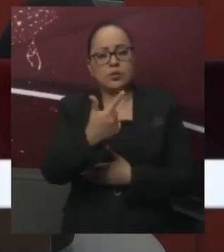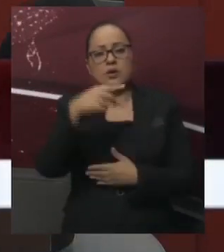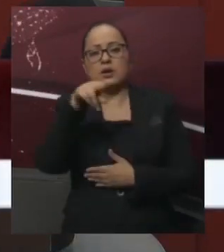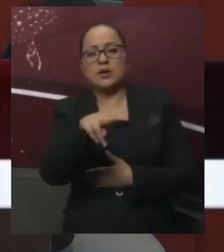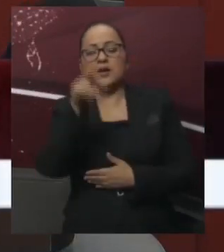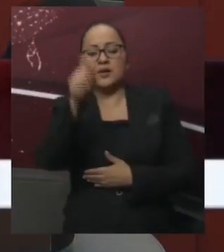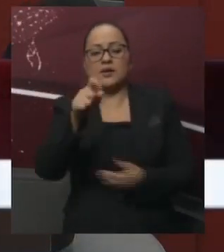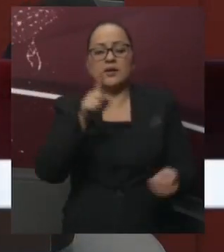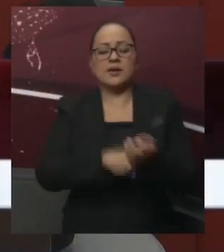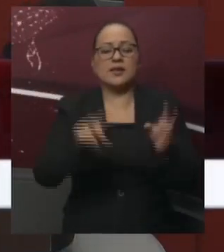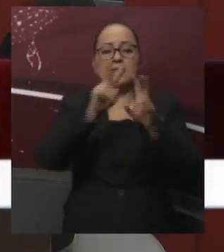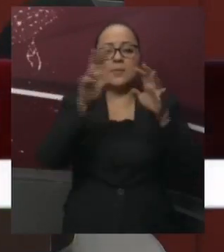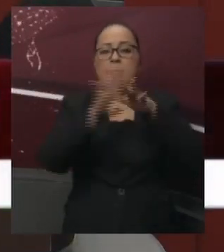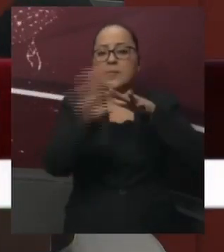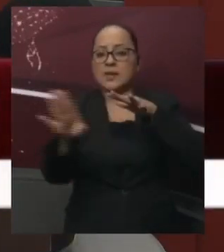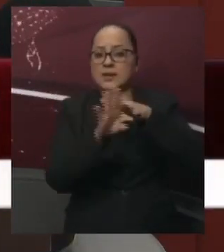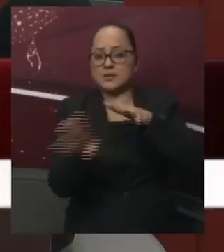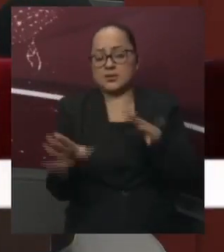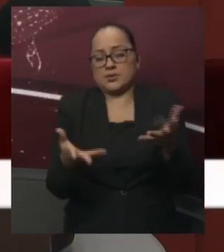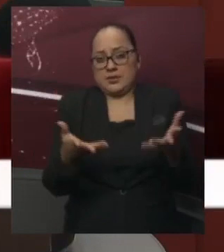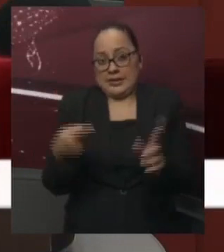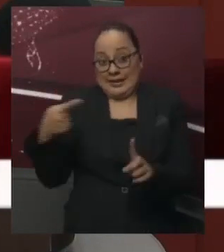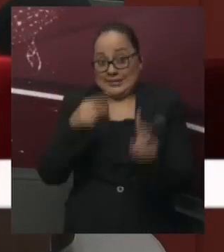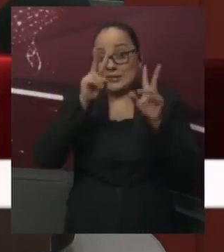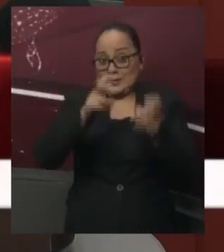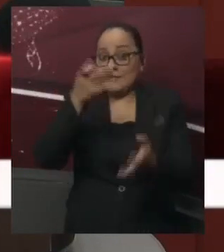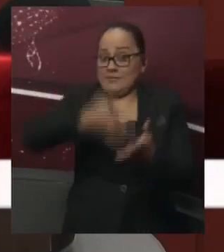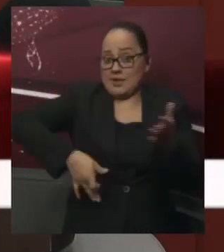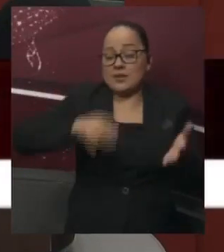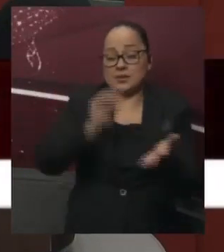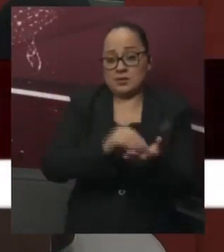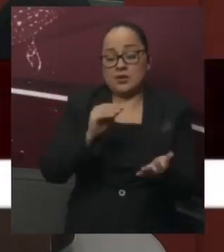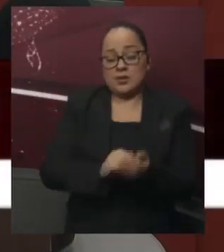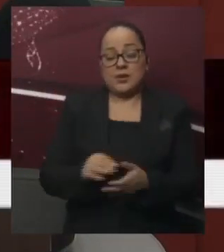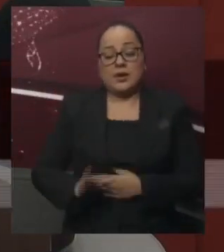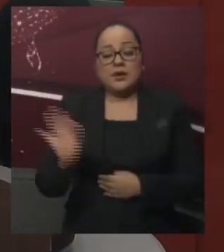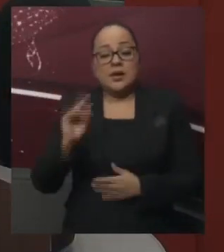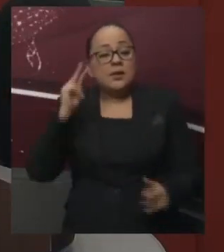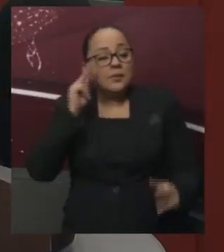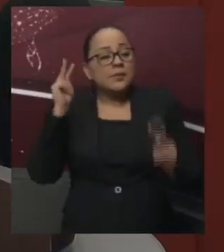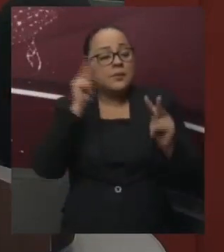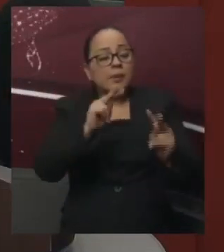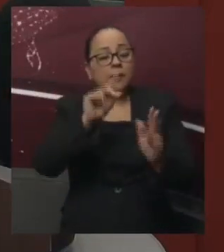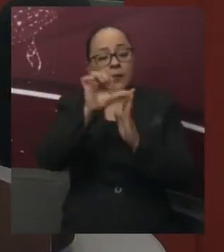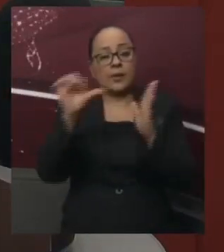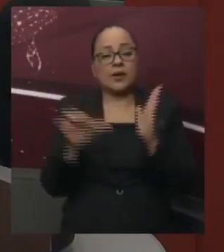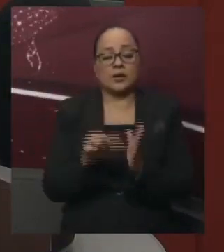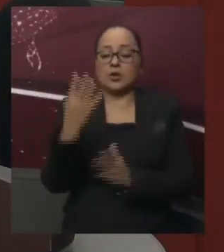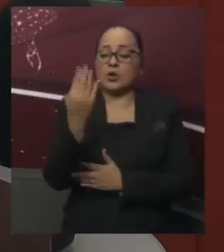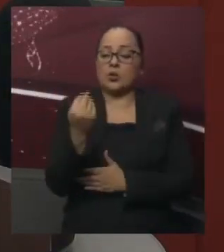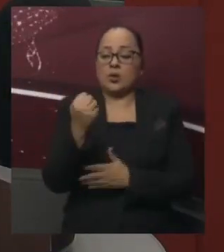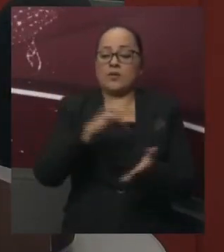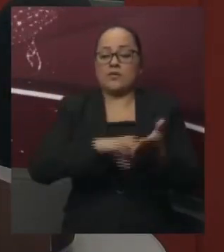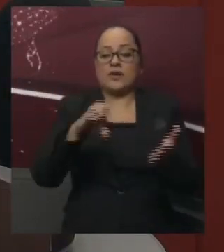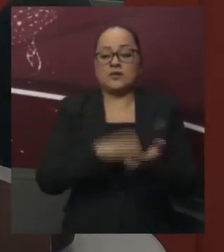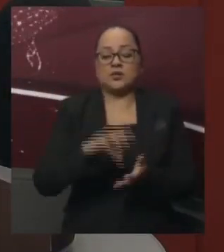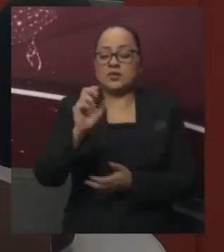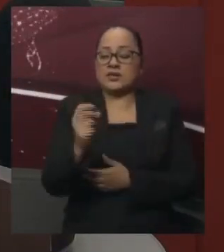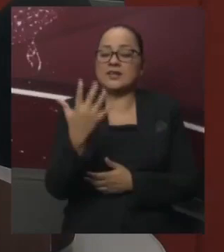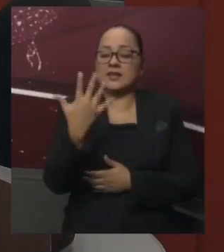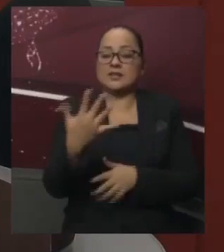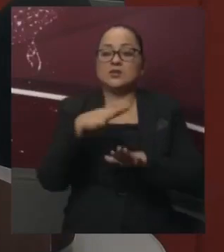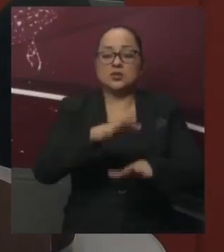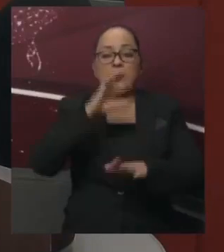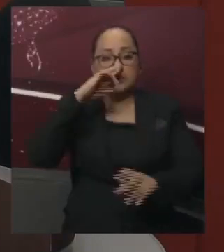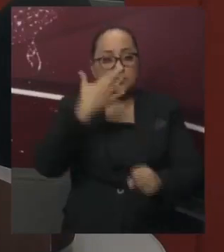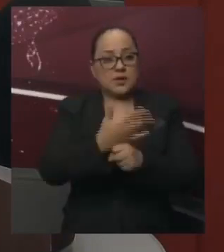es en materia de migración. Si uno ve el artículo 9, fracción 35 de las atribuciones de la Guardia Nacional